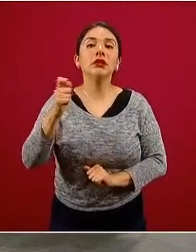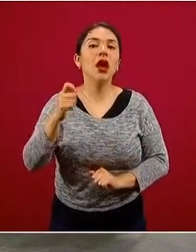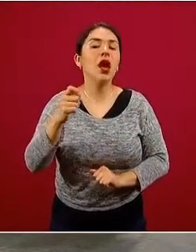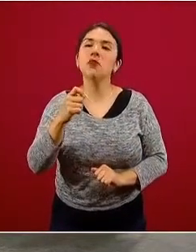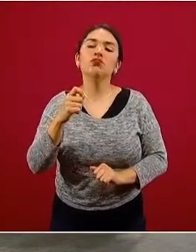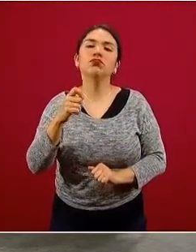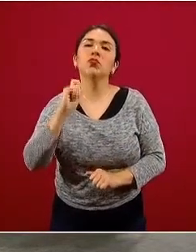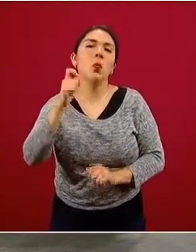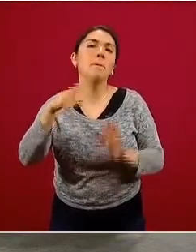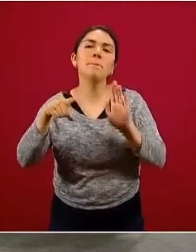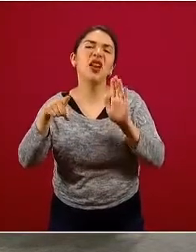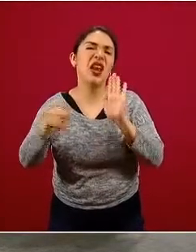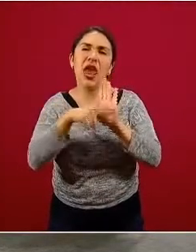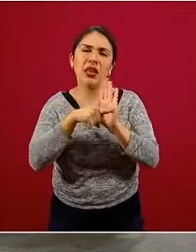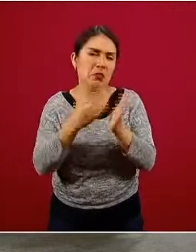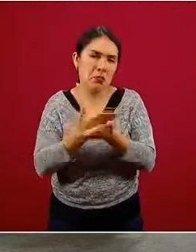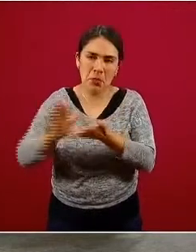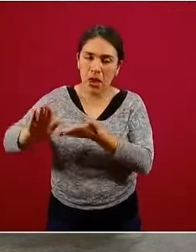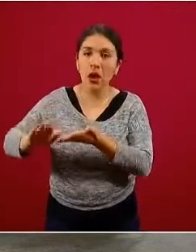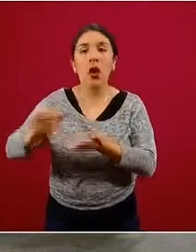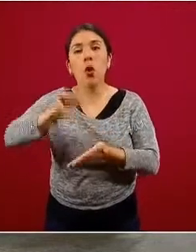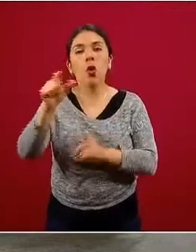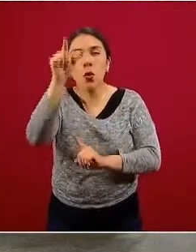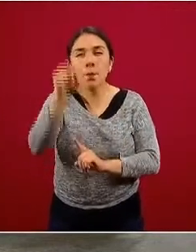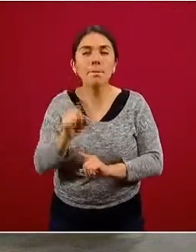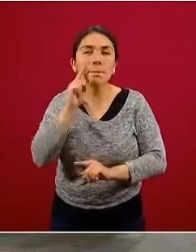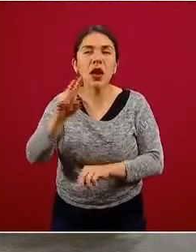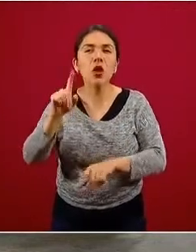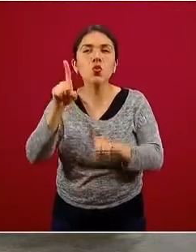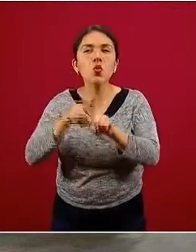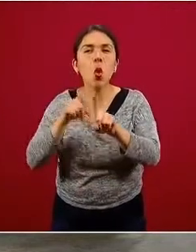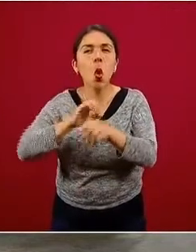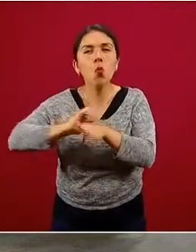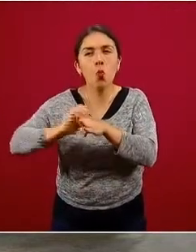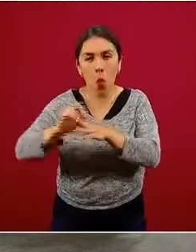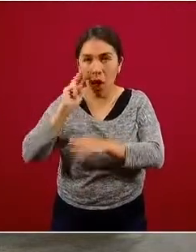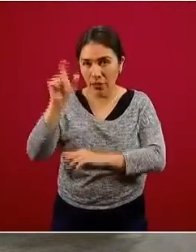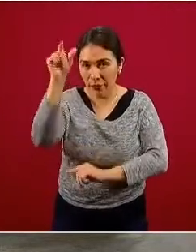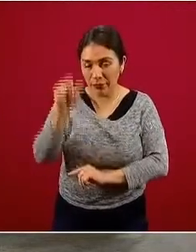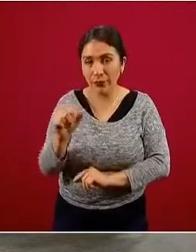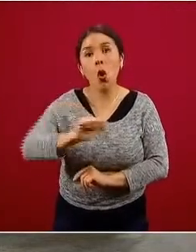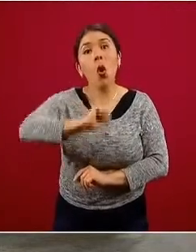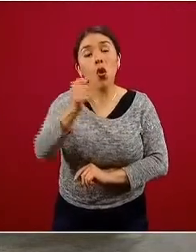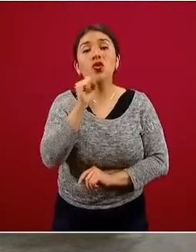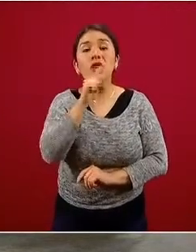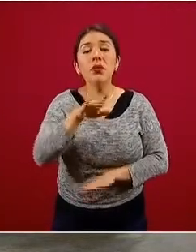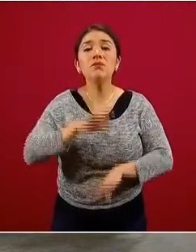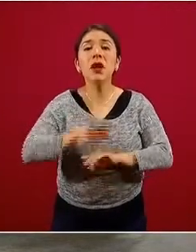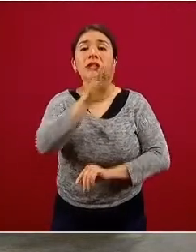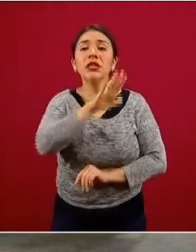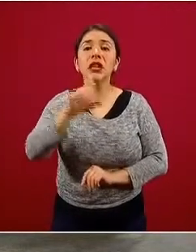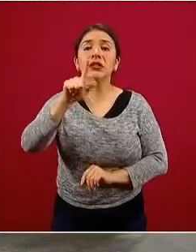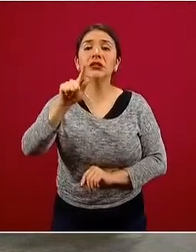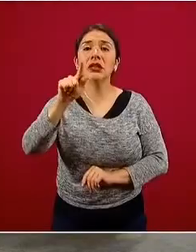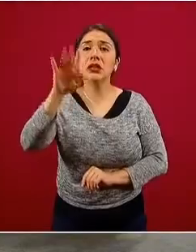fueron descartadas y están representadas en las columnas de color morado. Pero también